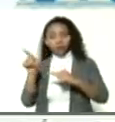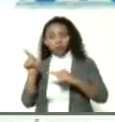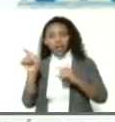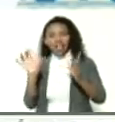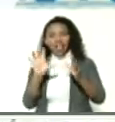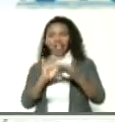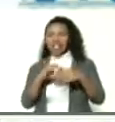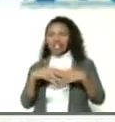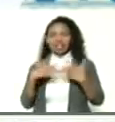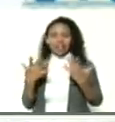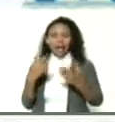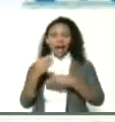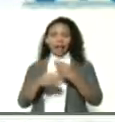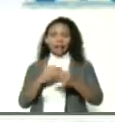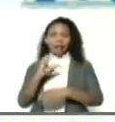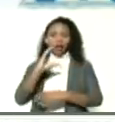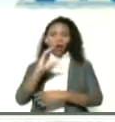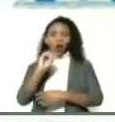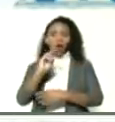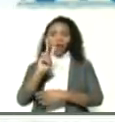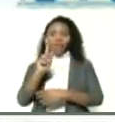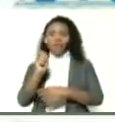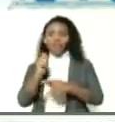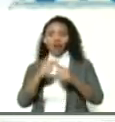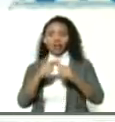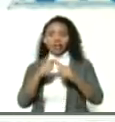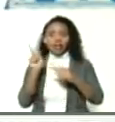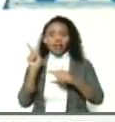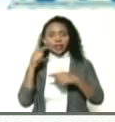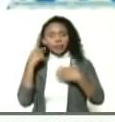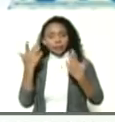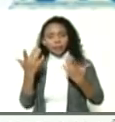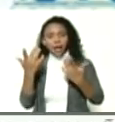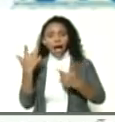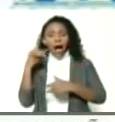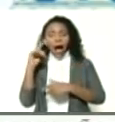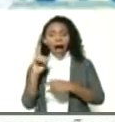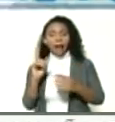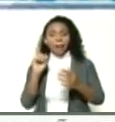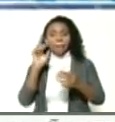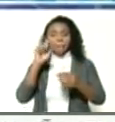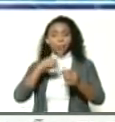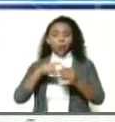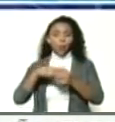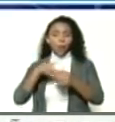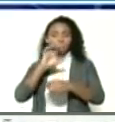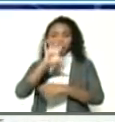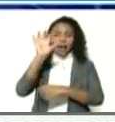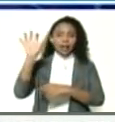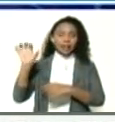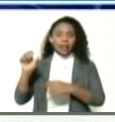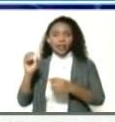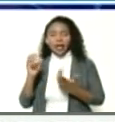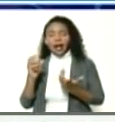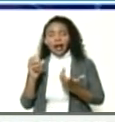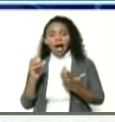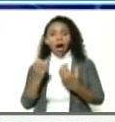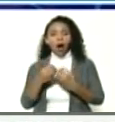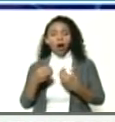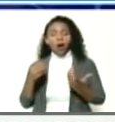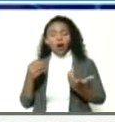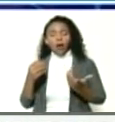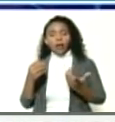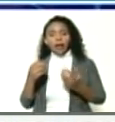alianza que forma parte del mecanismo COVAX. El mecanismo COVAX está compuesto por países de las Naciones Unidas, por